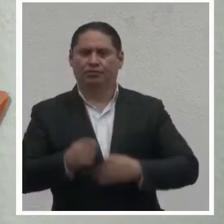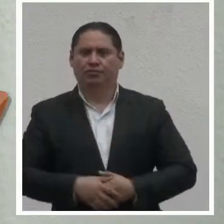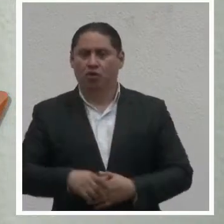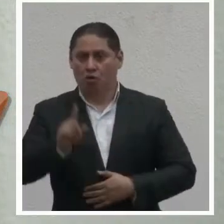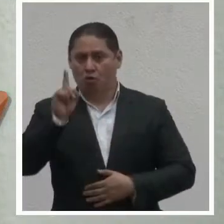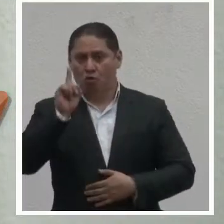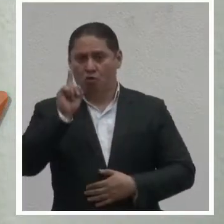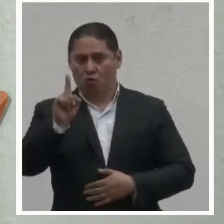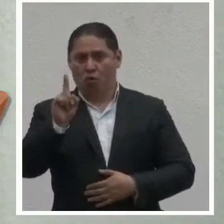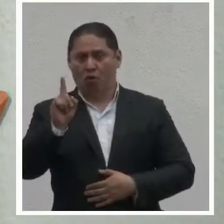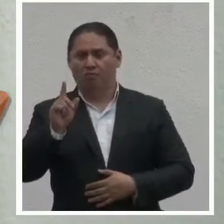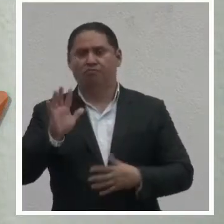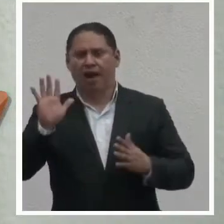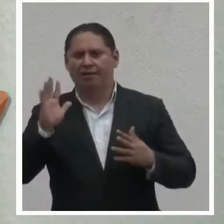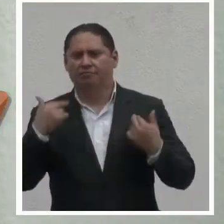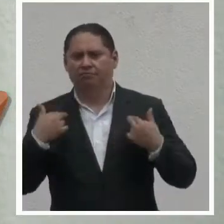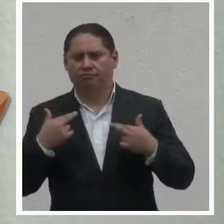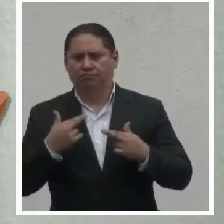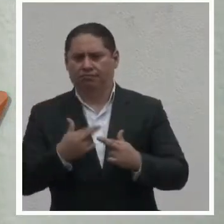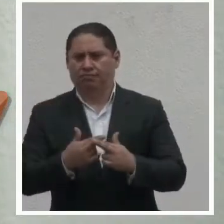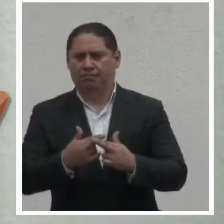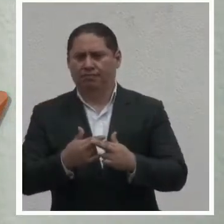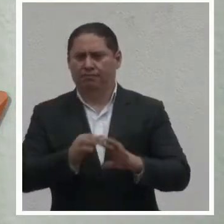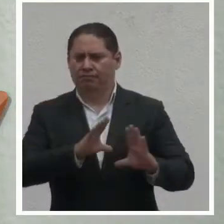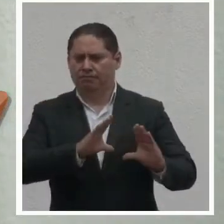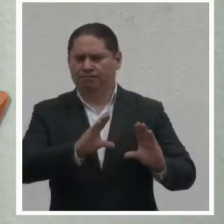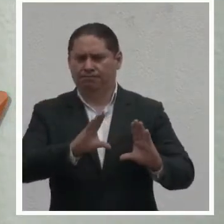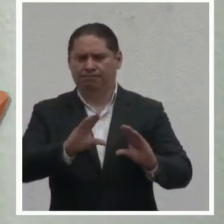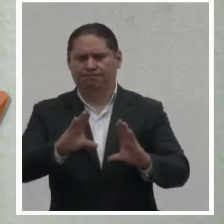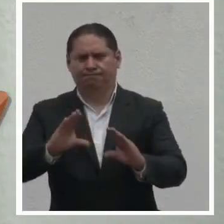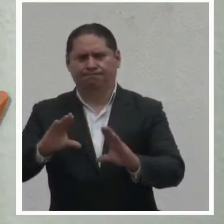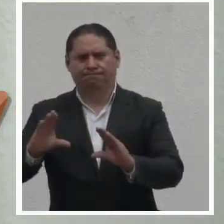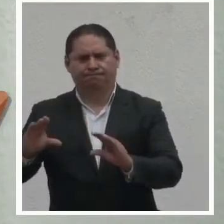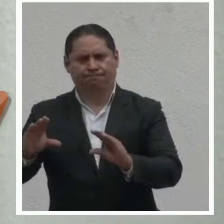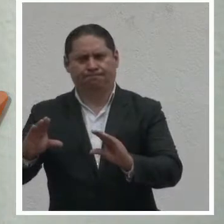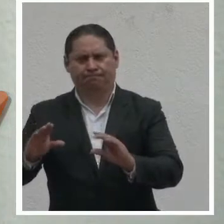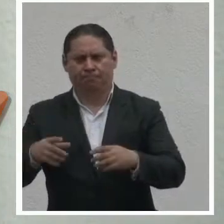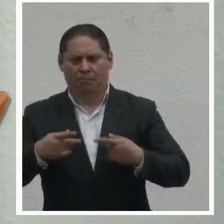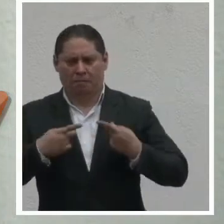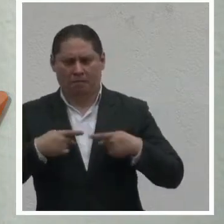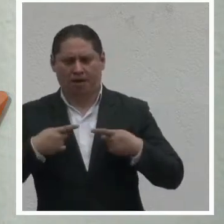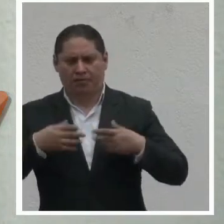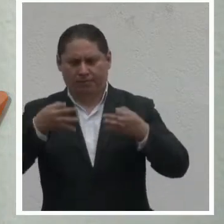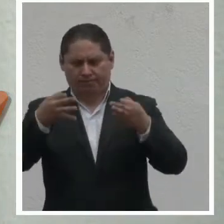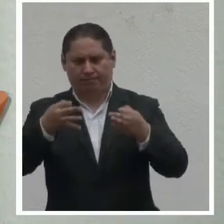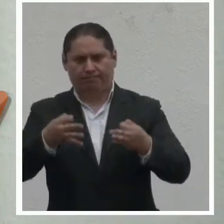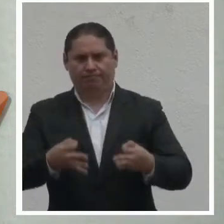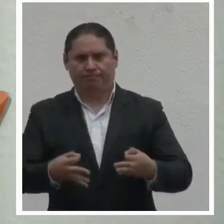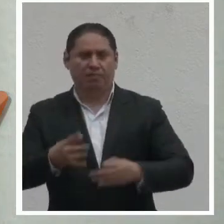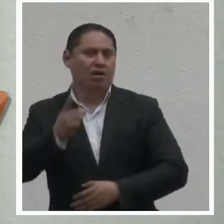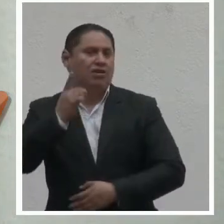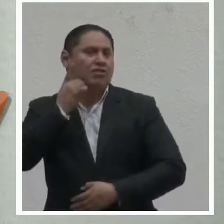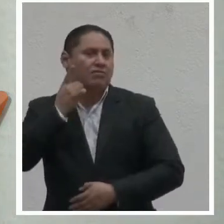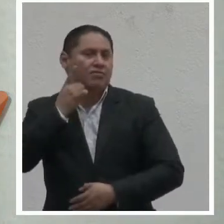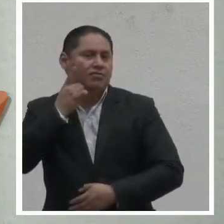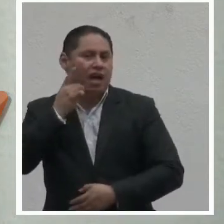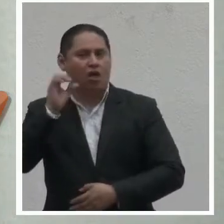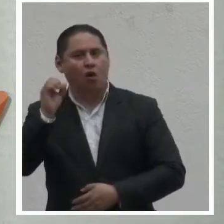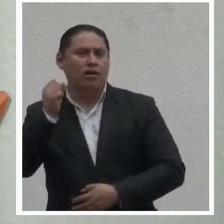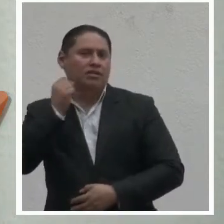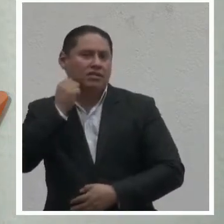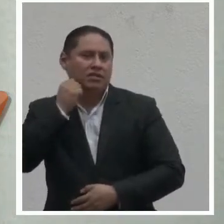maestro que difunde las mejores lecciones cívicas, un legislador valiente,